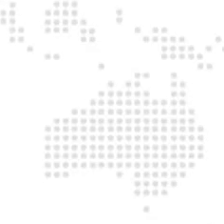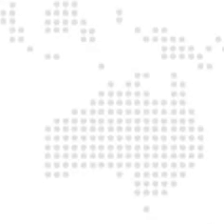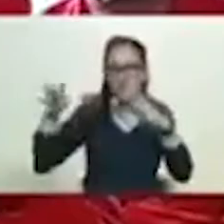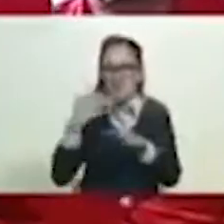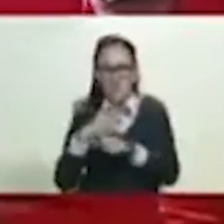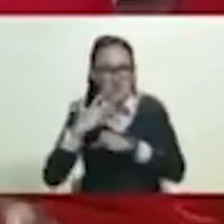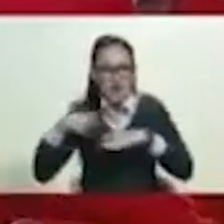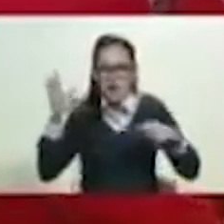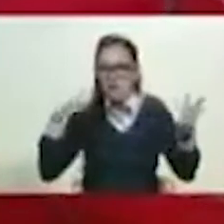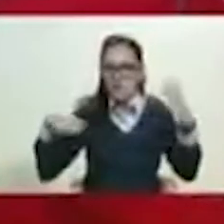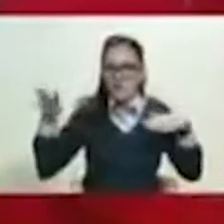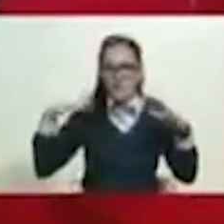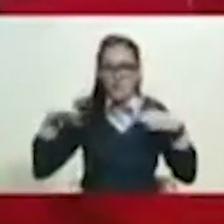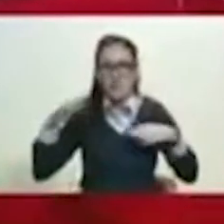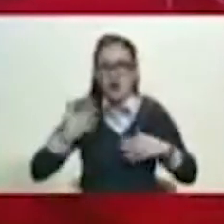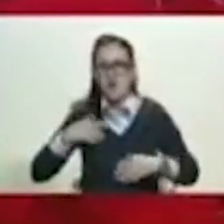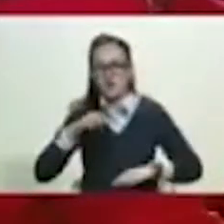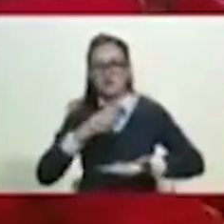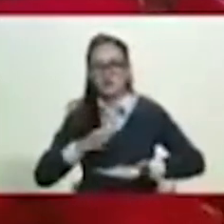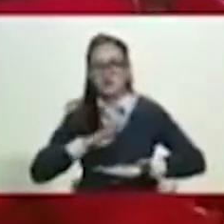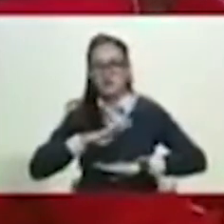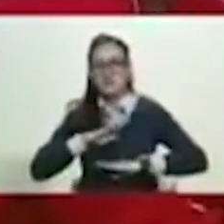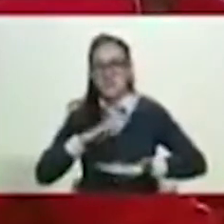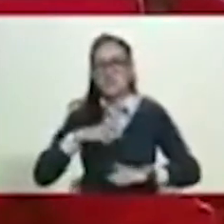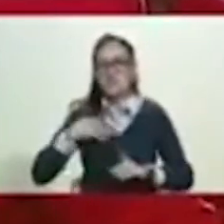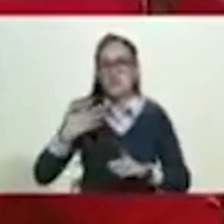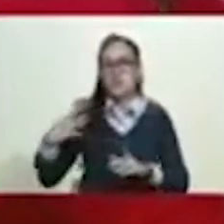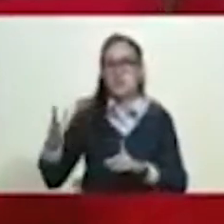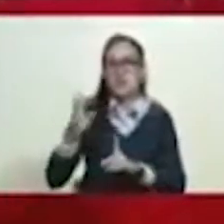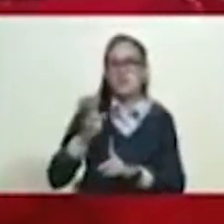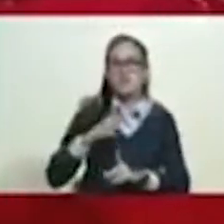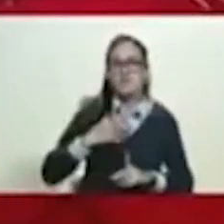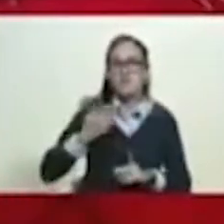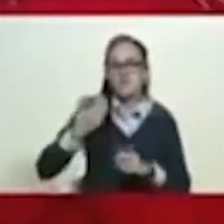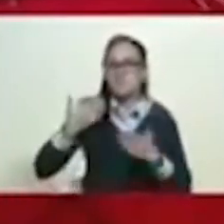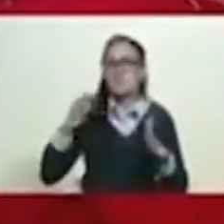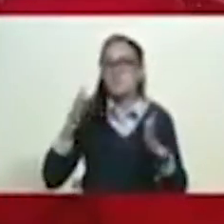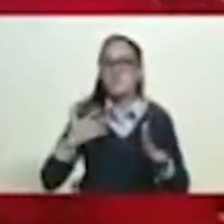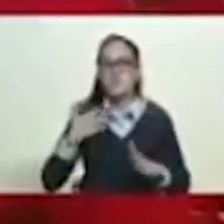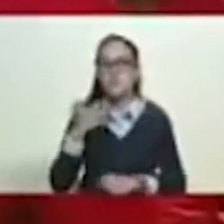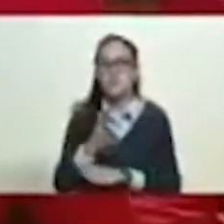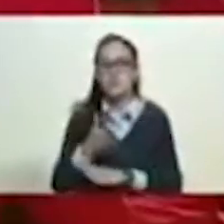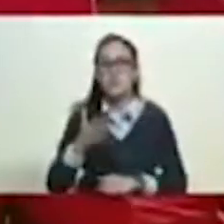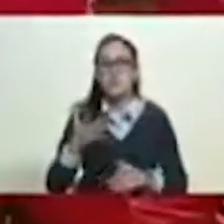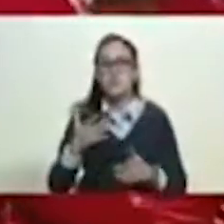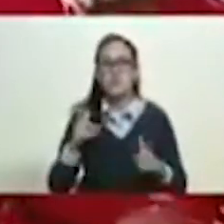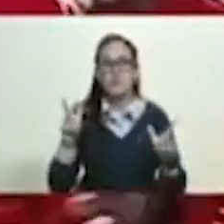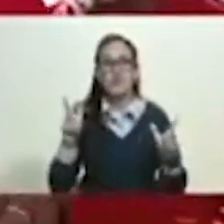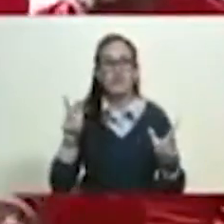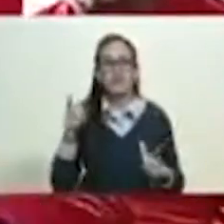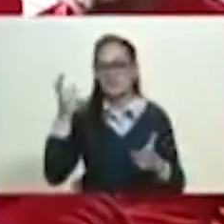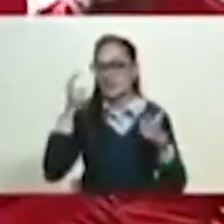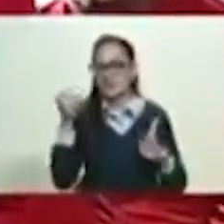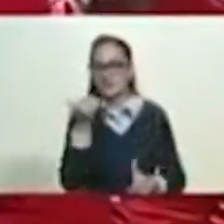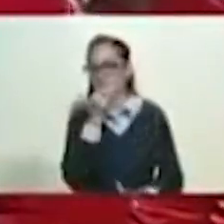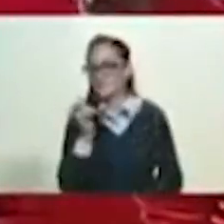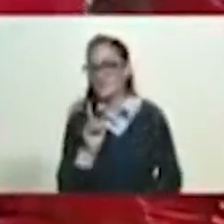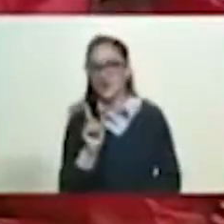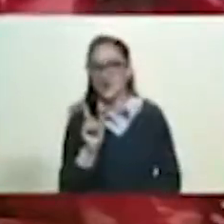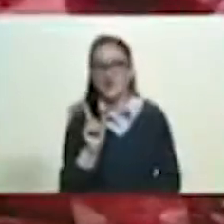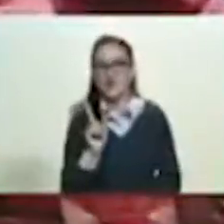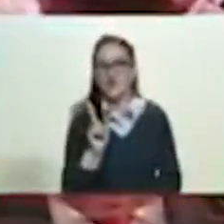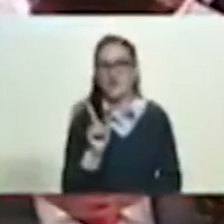la nueva mujer fuerte de venezuela es la presidenta de la asamblea nacional constituyente del si rodríguez lo que significa el fin de la